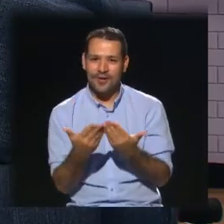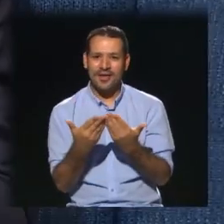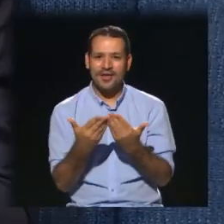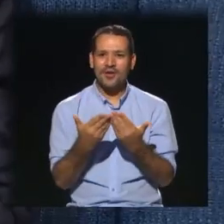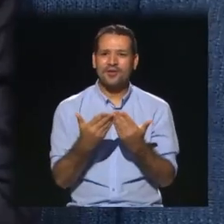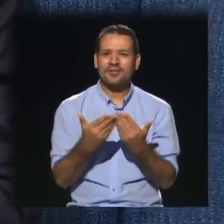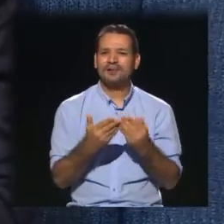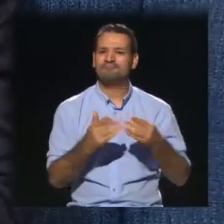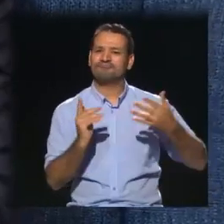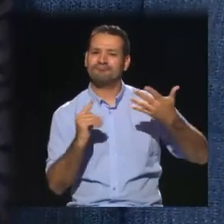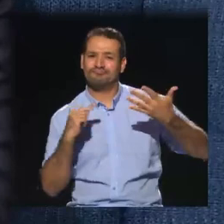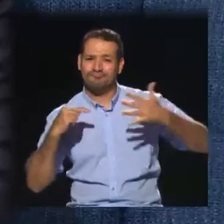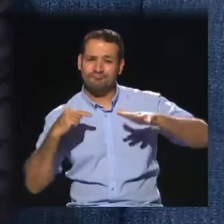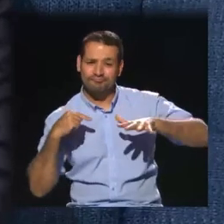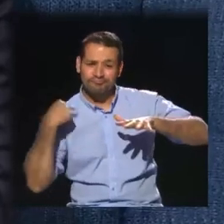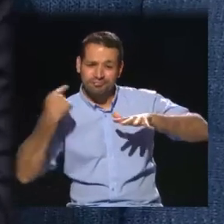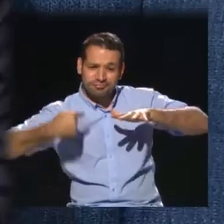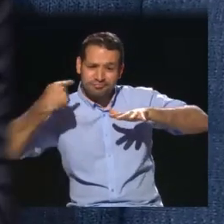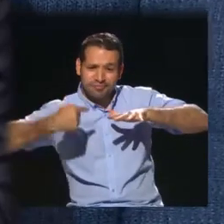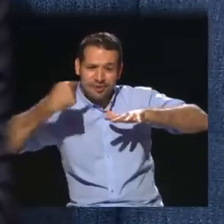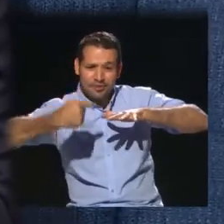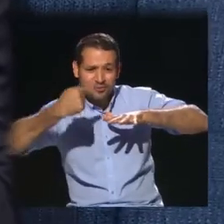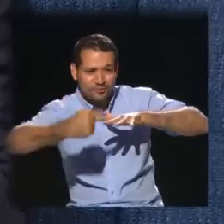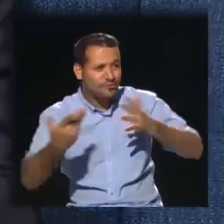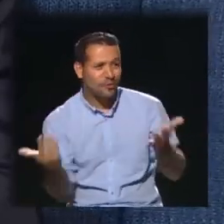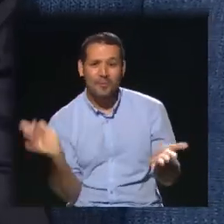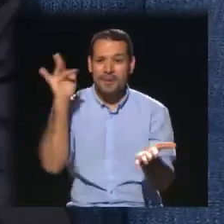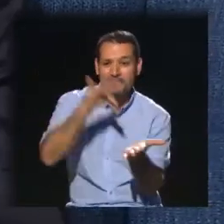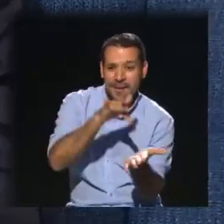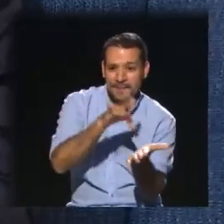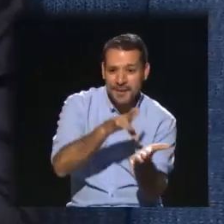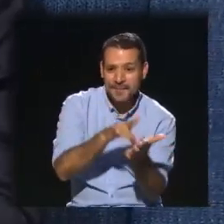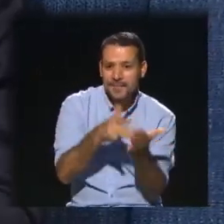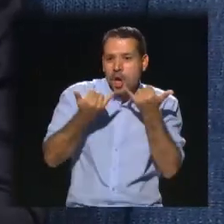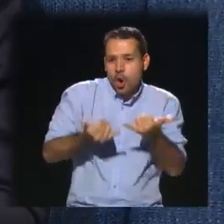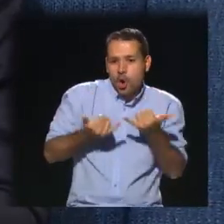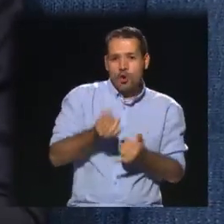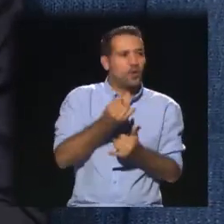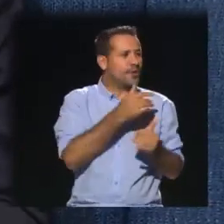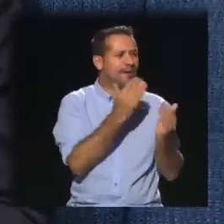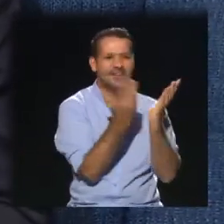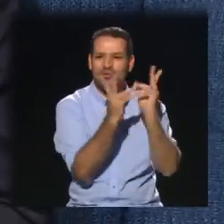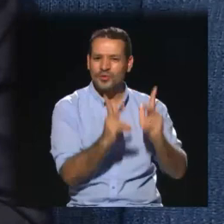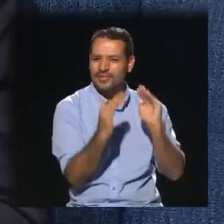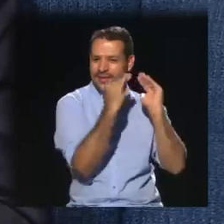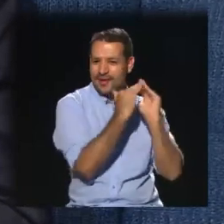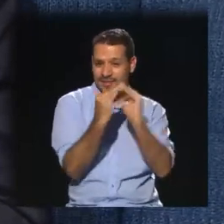que a veces, cierto, se van desarrollando en los temas, en las unidades, para que hoy desde la autonomía escolar